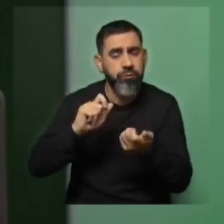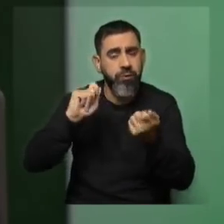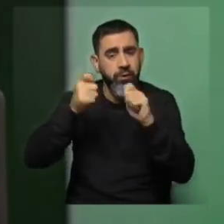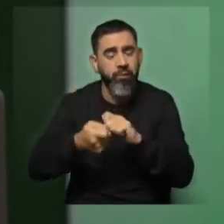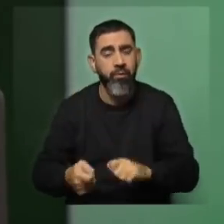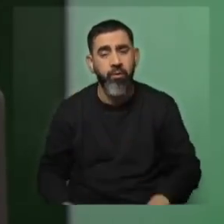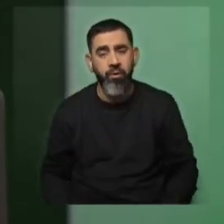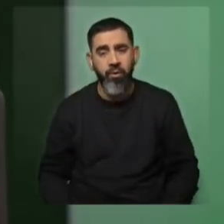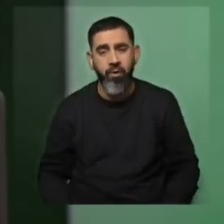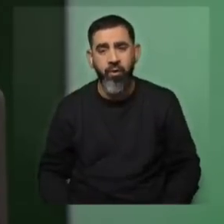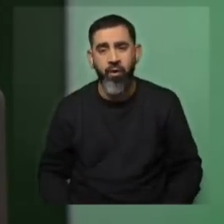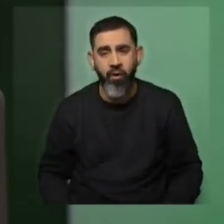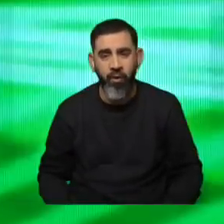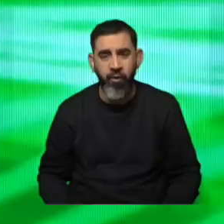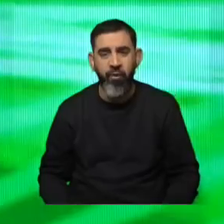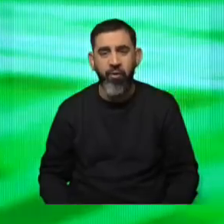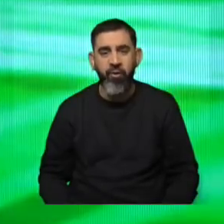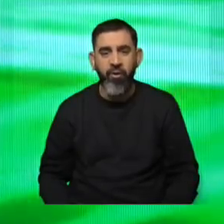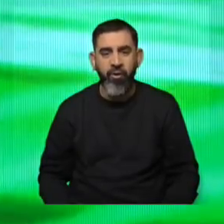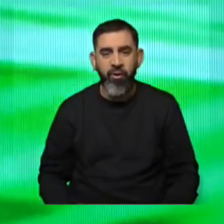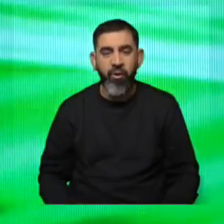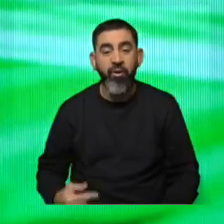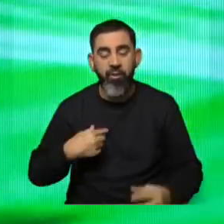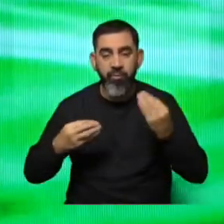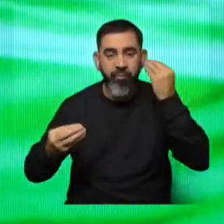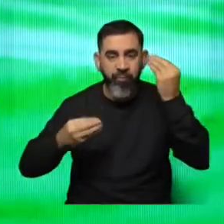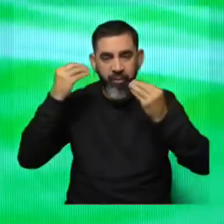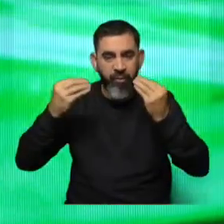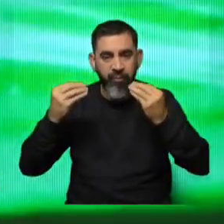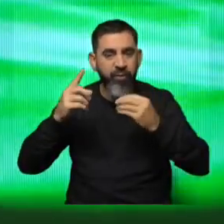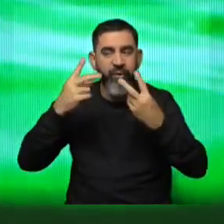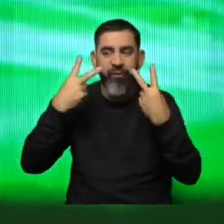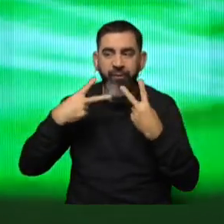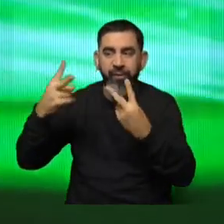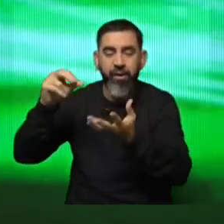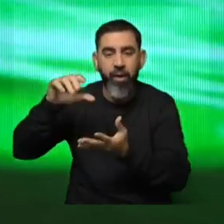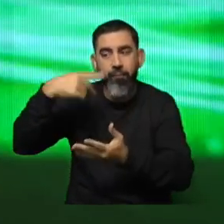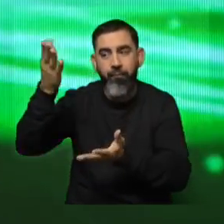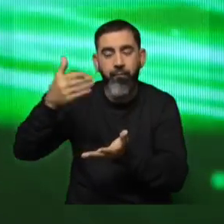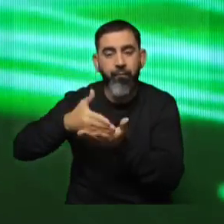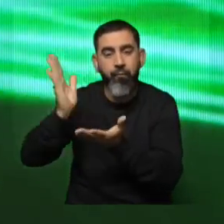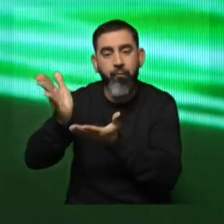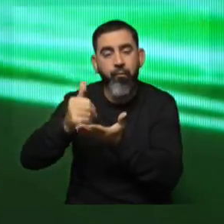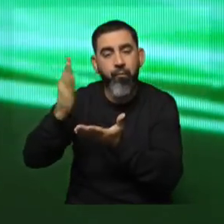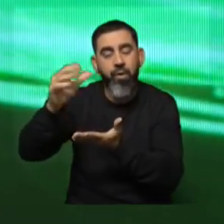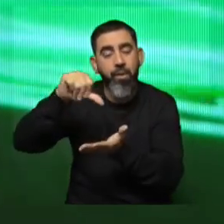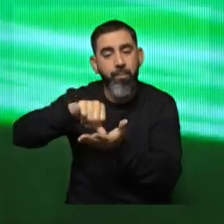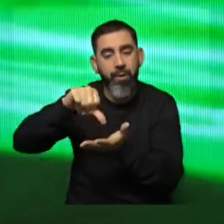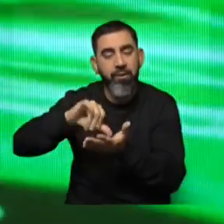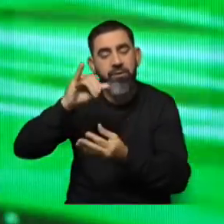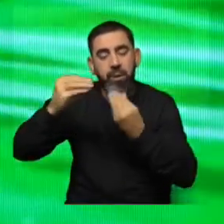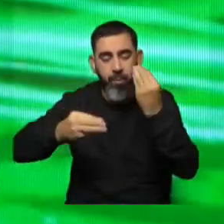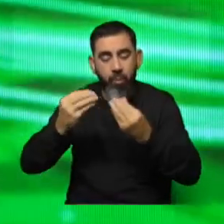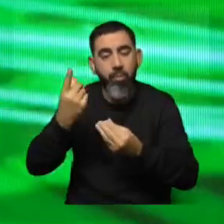cambio digo también a nosotros nos preocupaba más más que la gente que sale Que obviamente es una preocupación para todo el sector